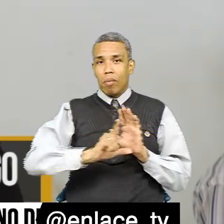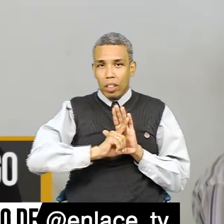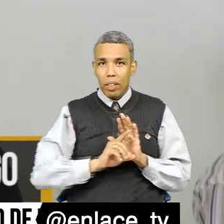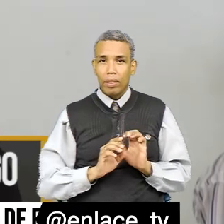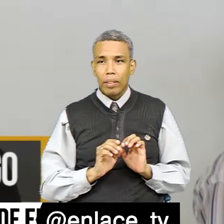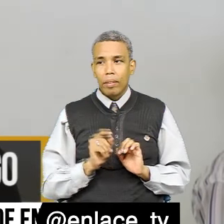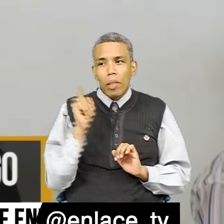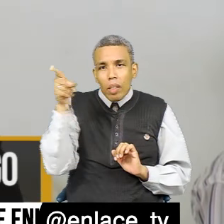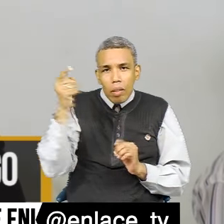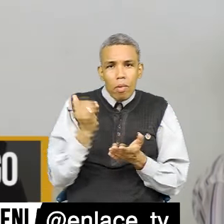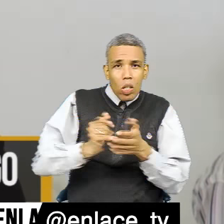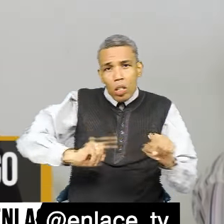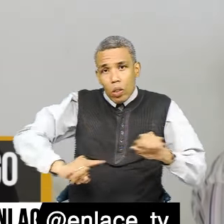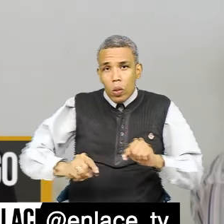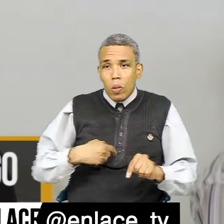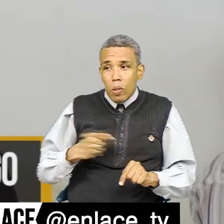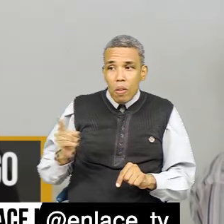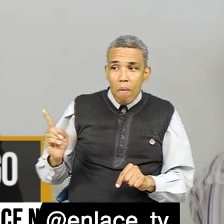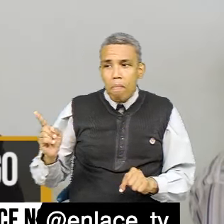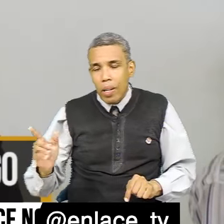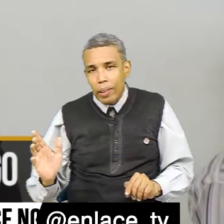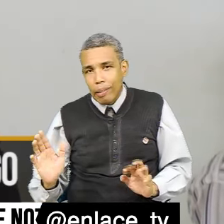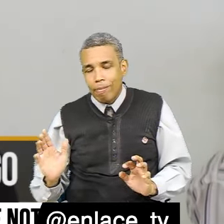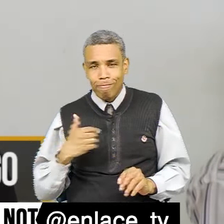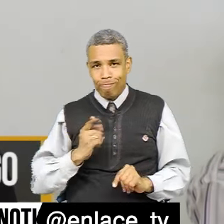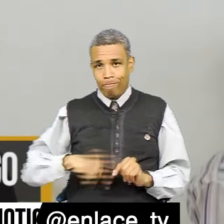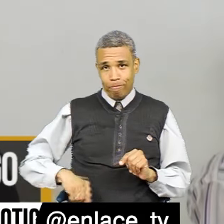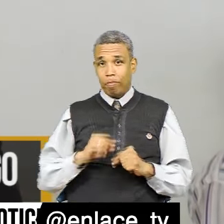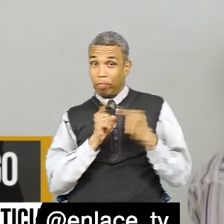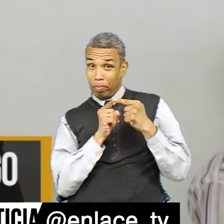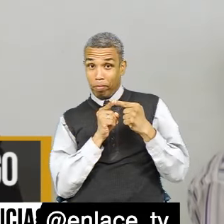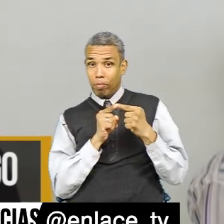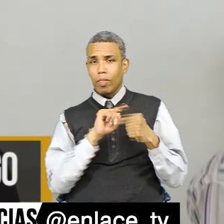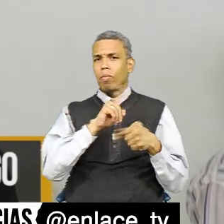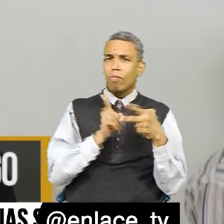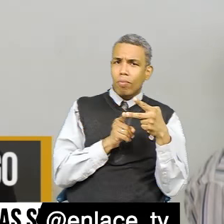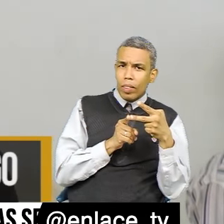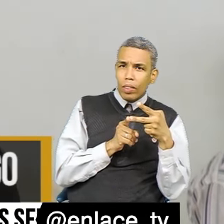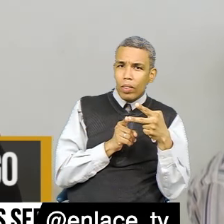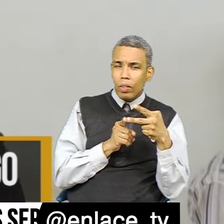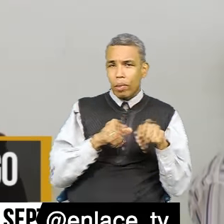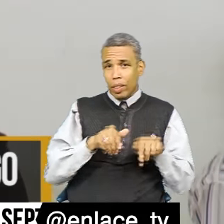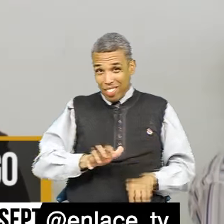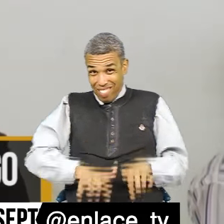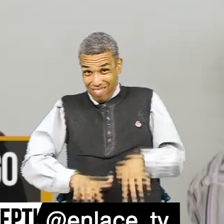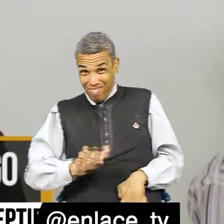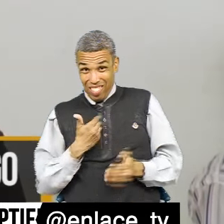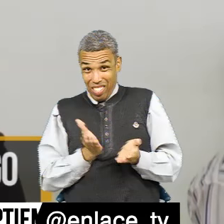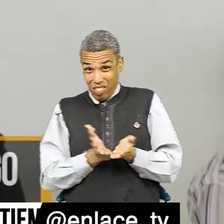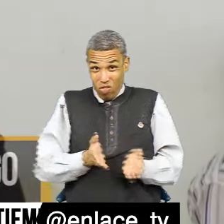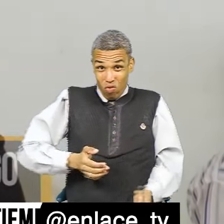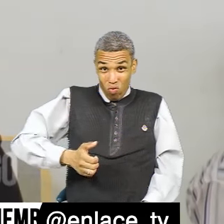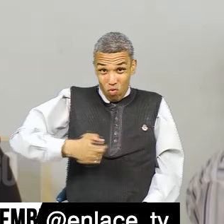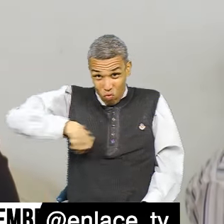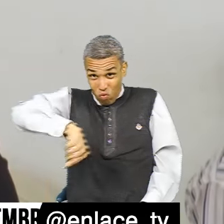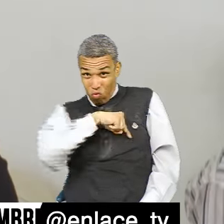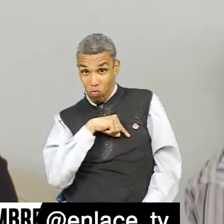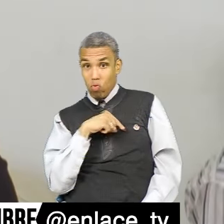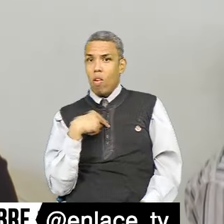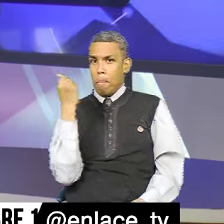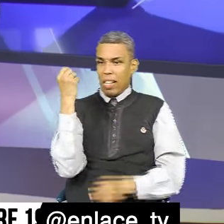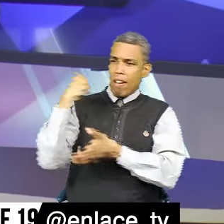Junta nuevamente comience a operar en ella, y dos, no nos permite tampoco como Secretaría de Educación hacer ninguna